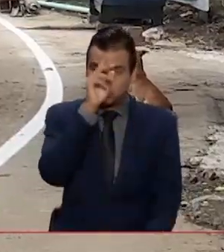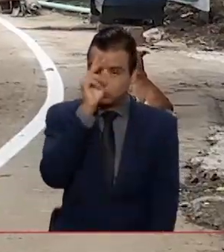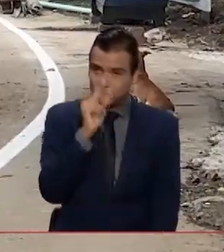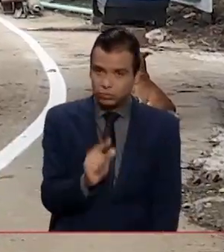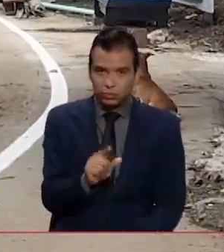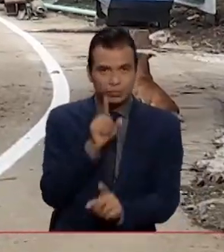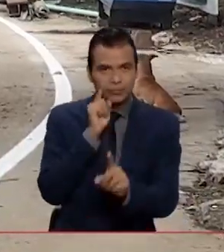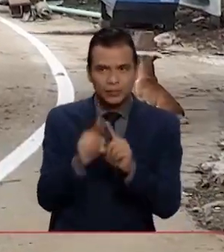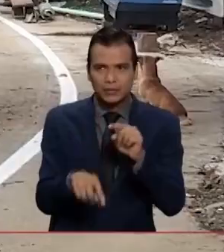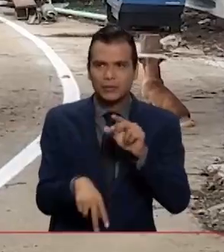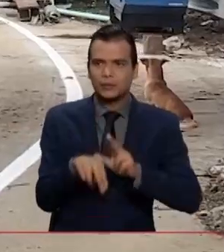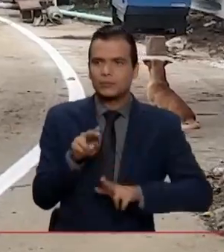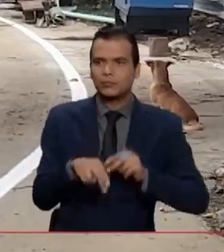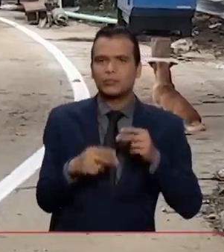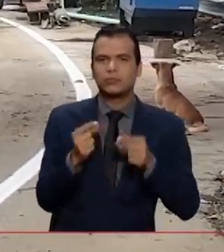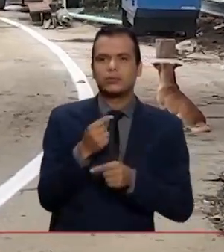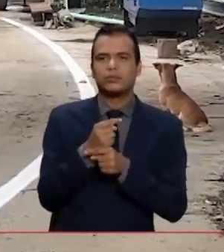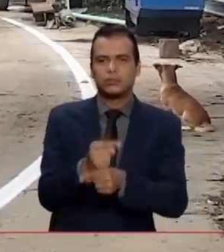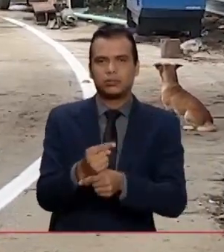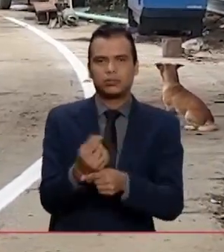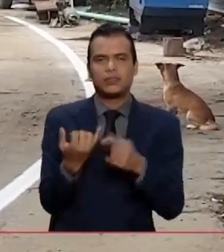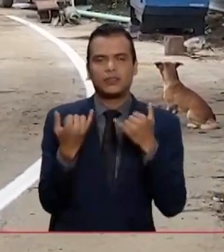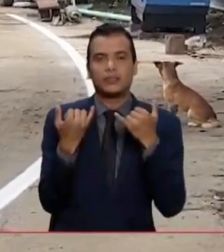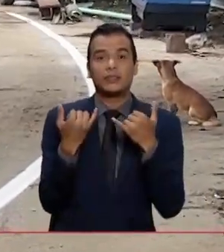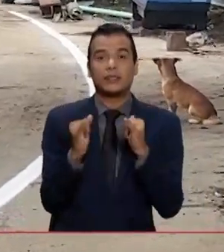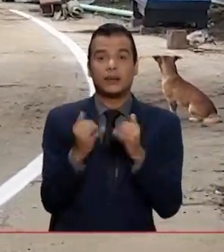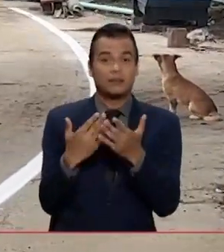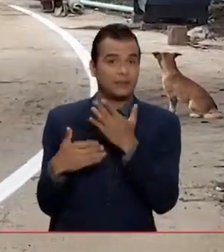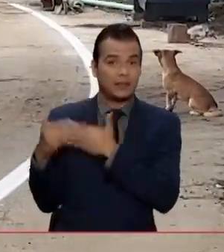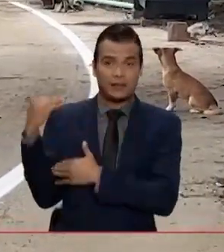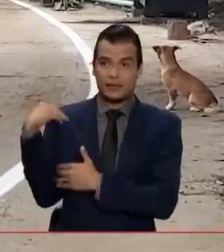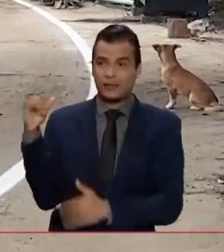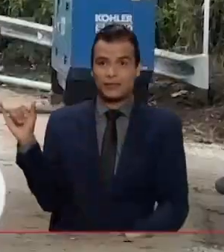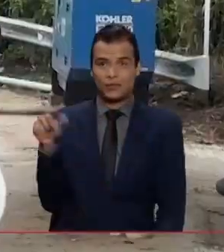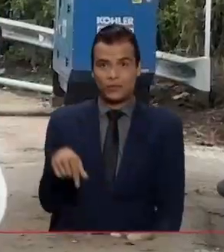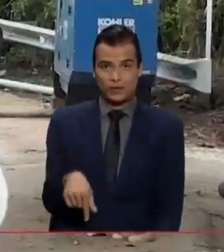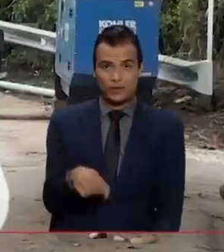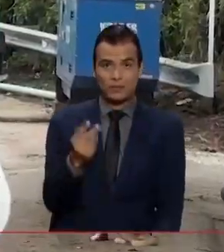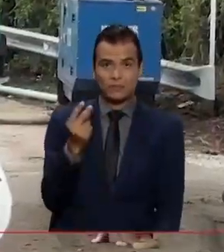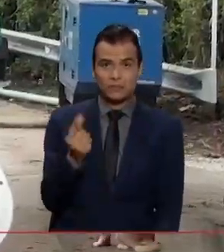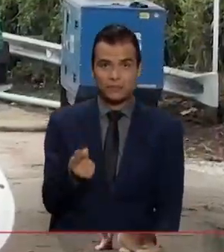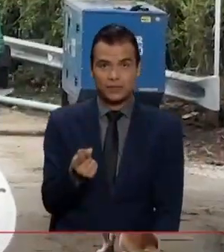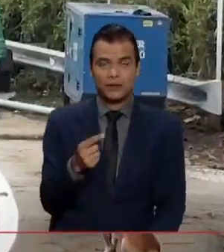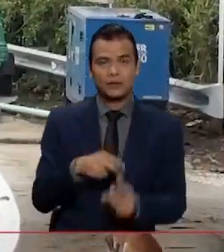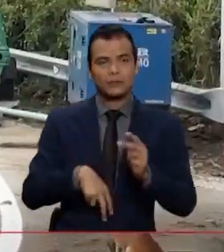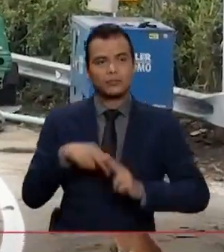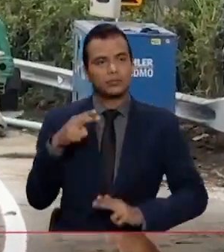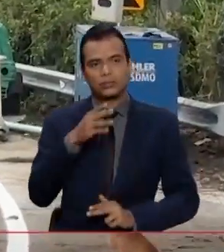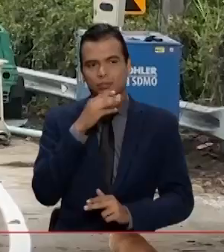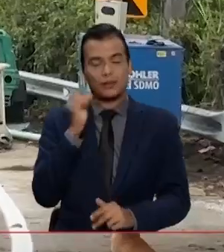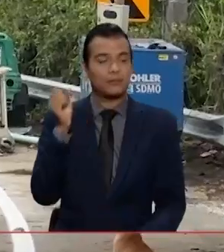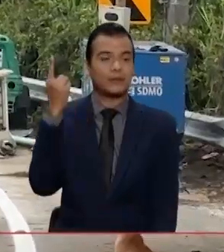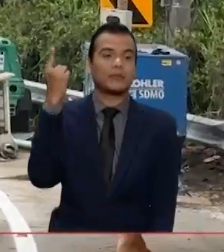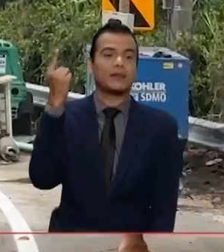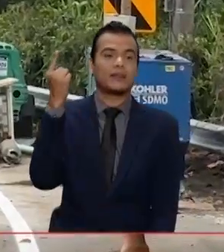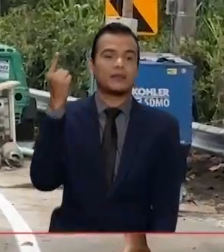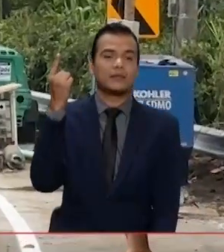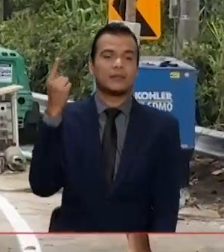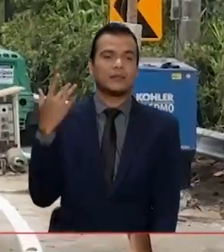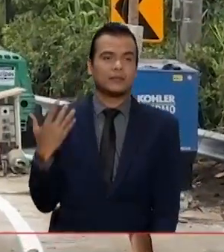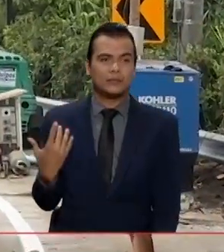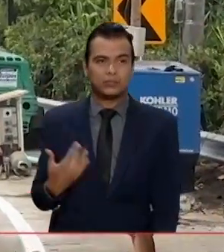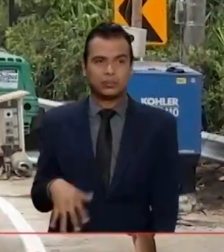poder tener esta obra en tiempo récord. No hay antecedentes en la historia del país de una obra de estas dimensiones construida en este